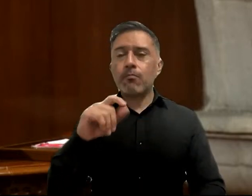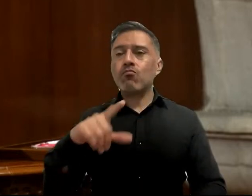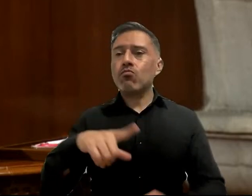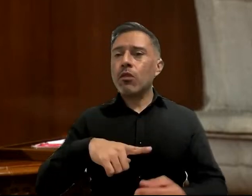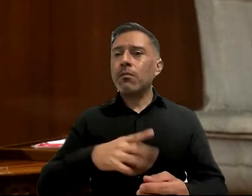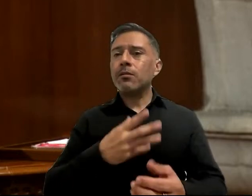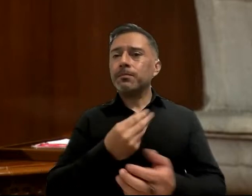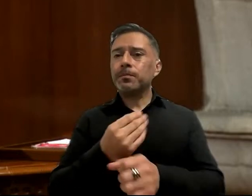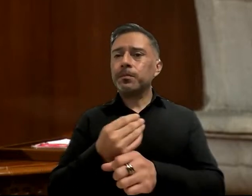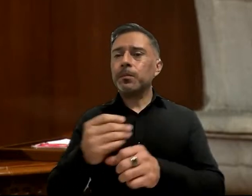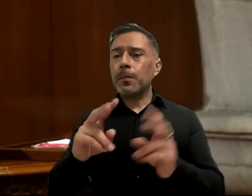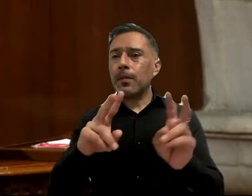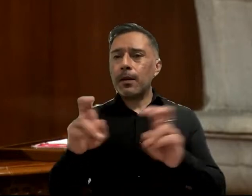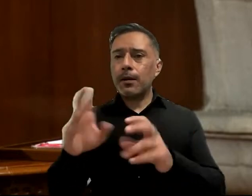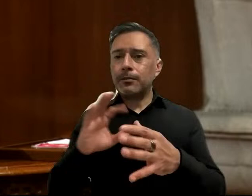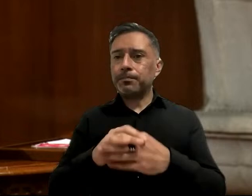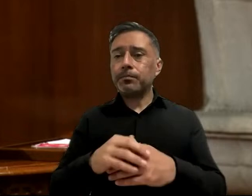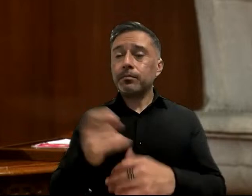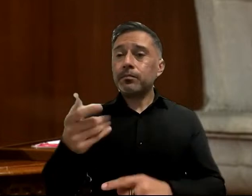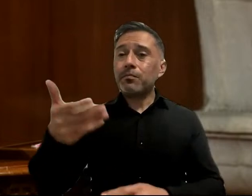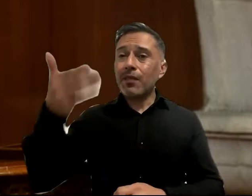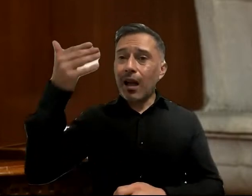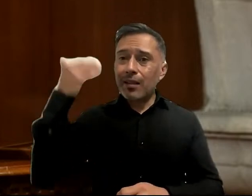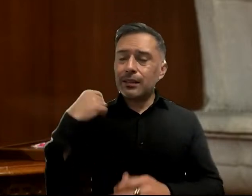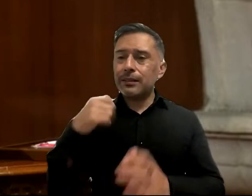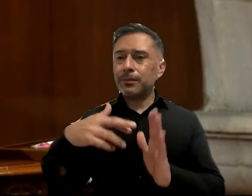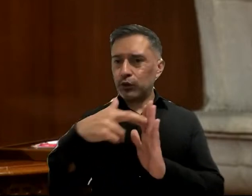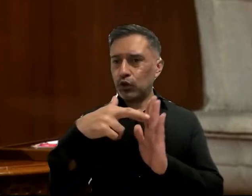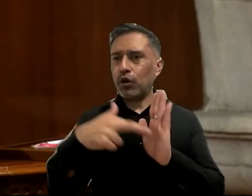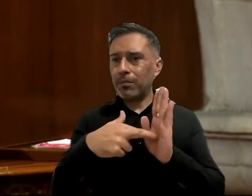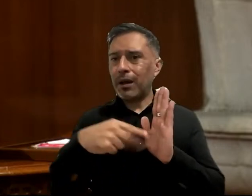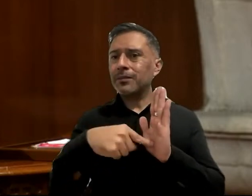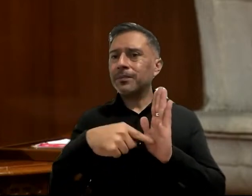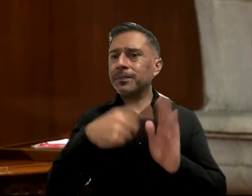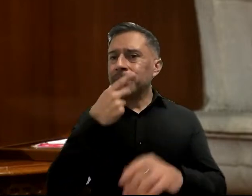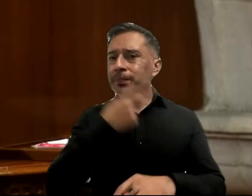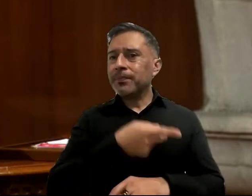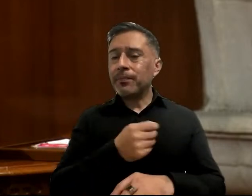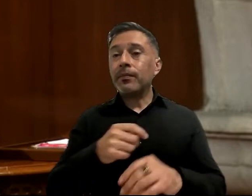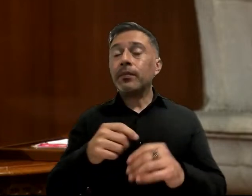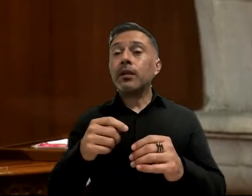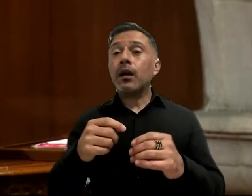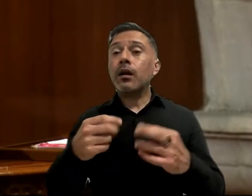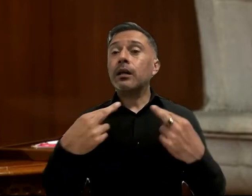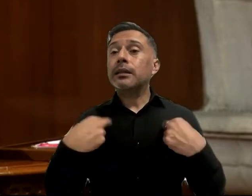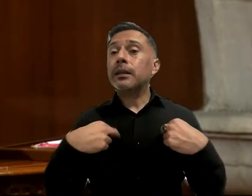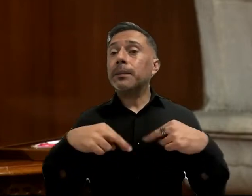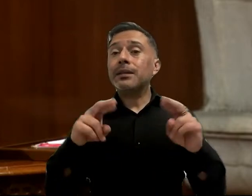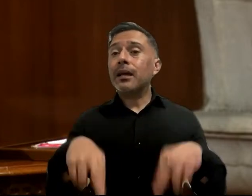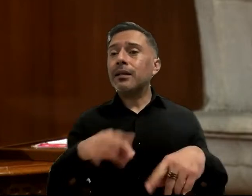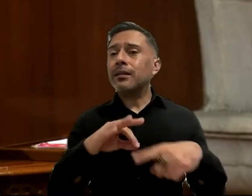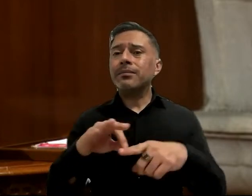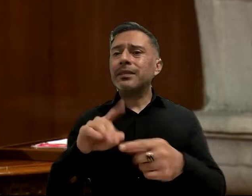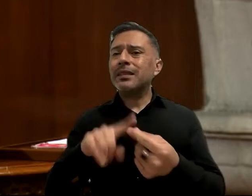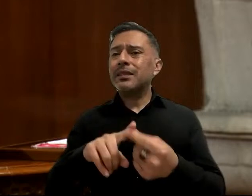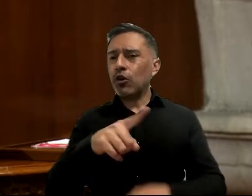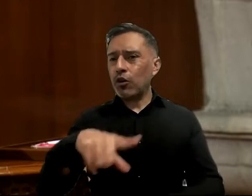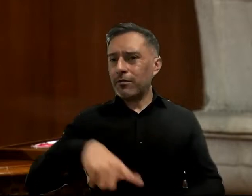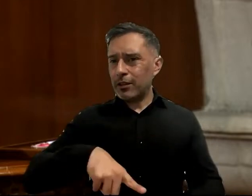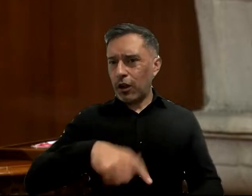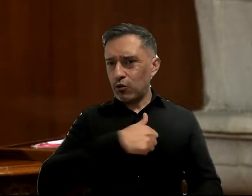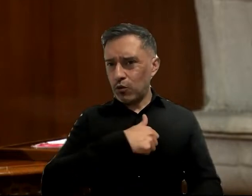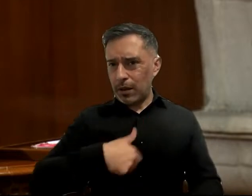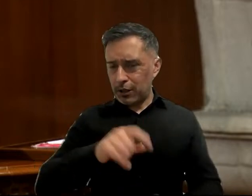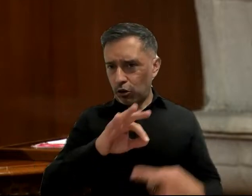en la materia. Anteriormente, la normatividad contemplaba la figura del representante ante el ayuntamiento, con el propósito